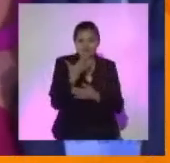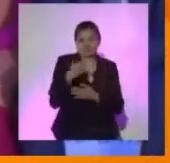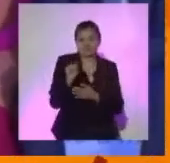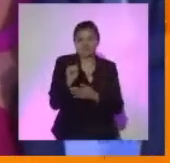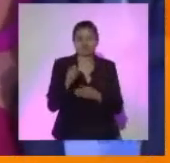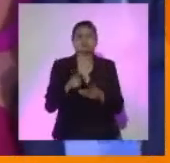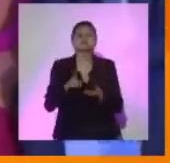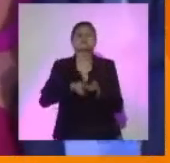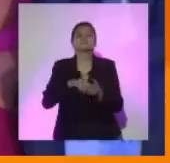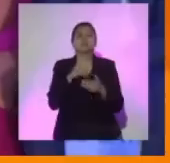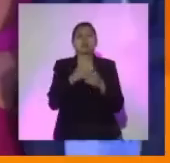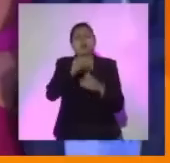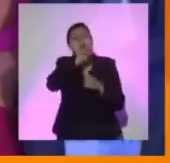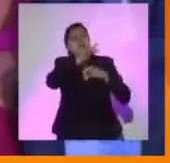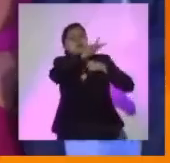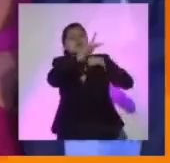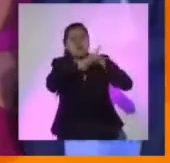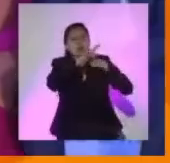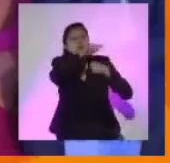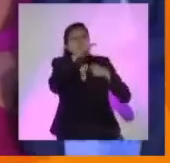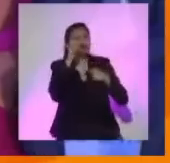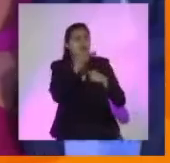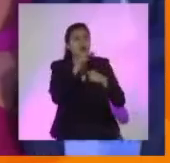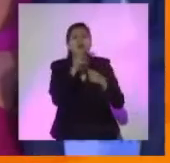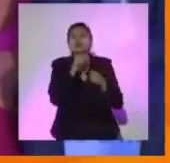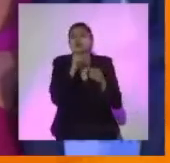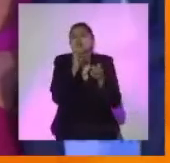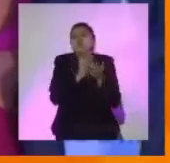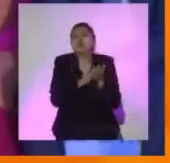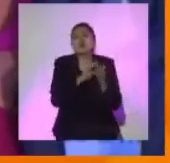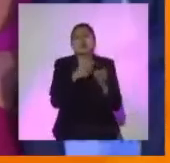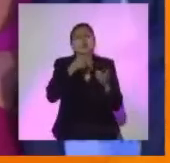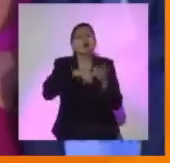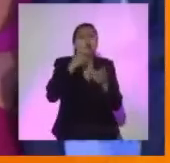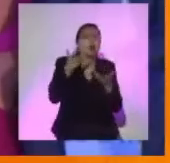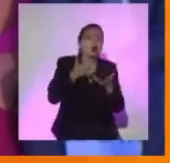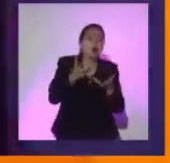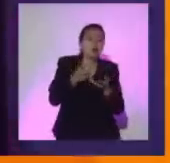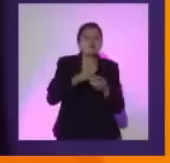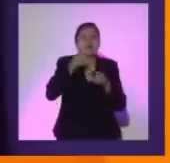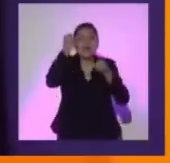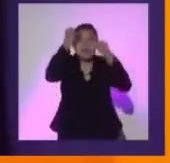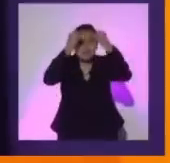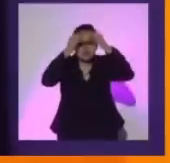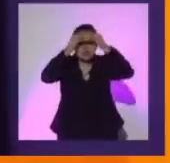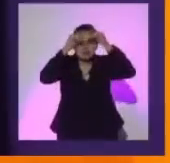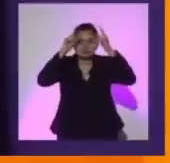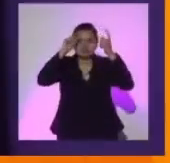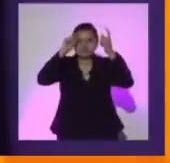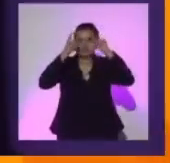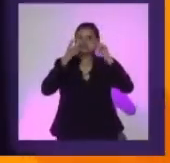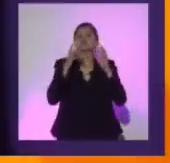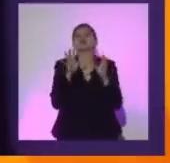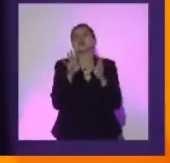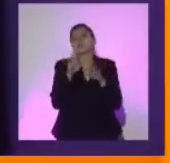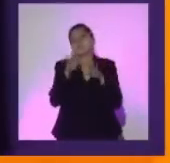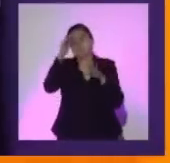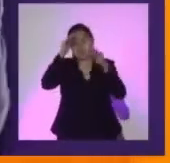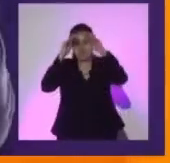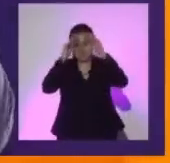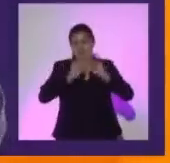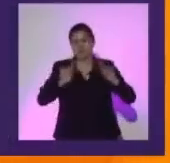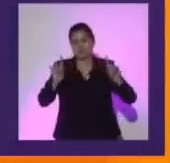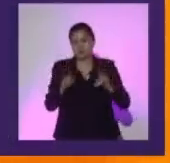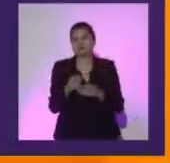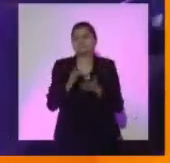que es mi querida Regina Orozco Regina Orozco Ella es una